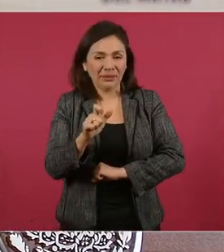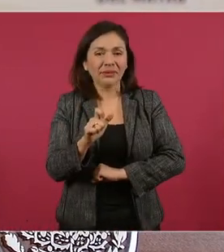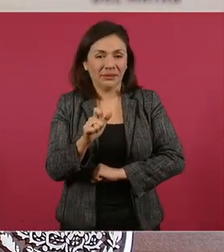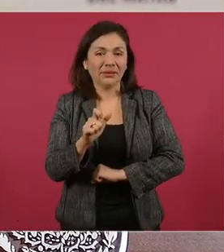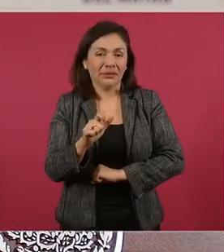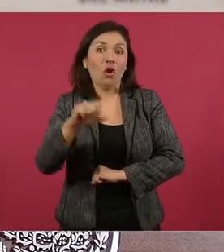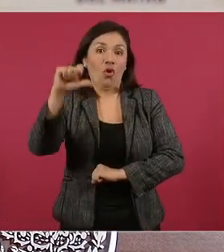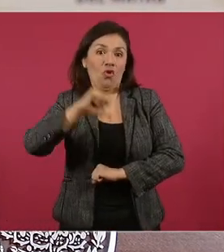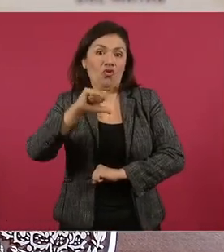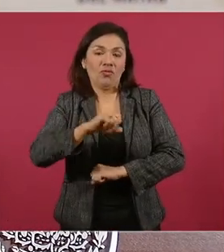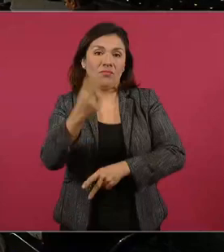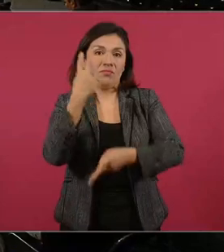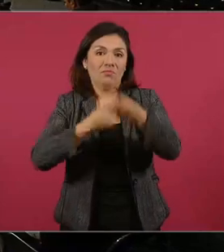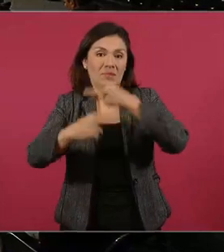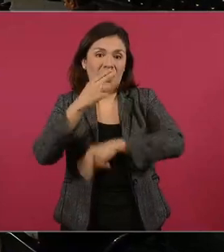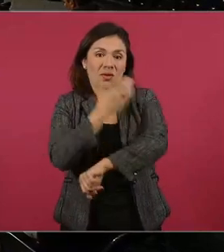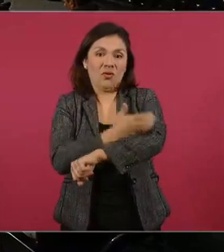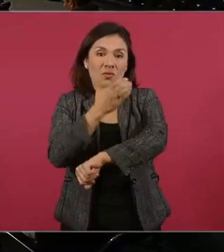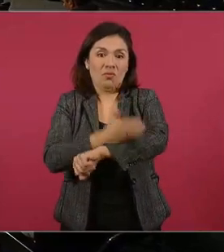a acompañar